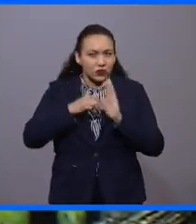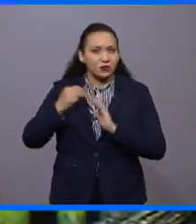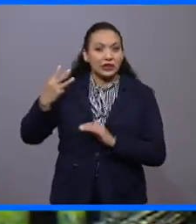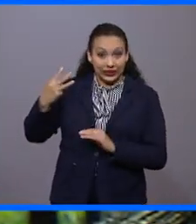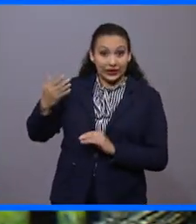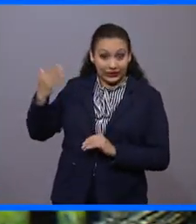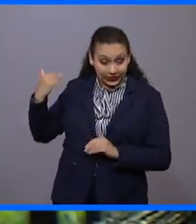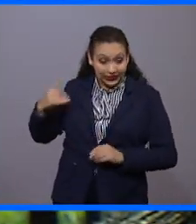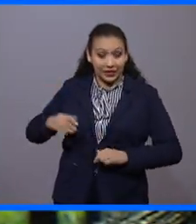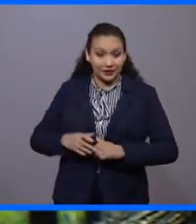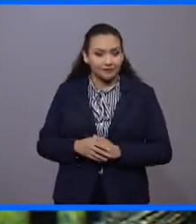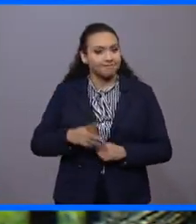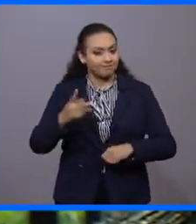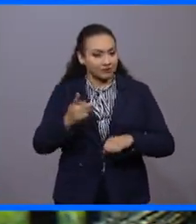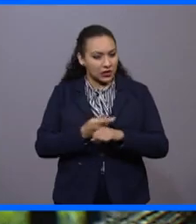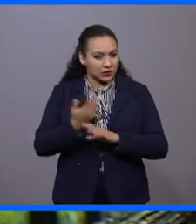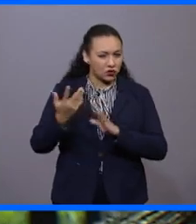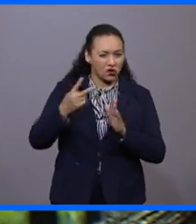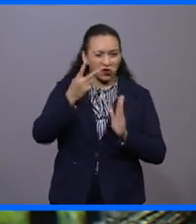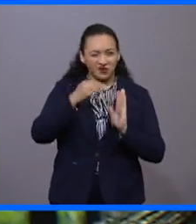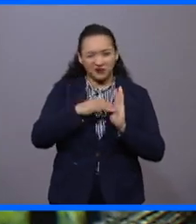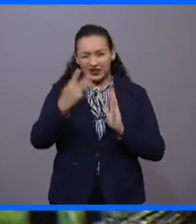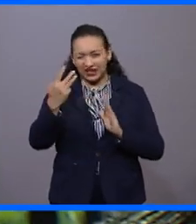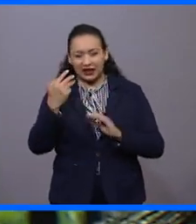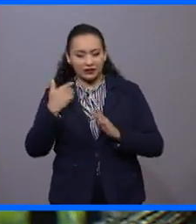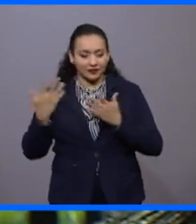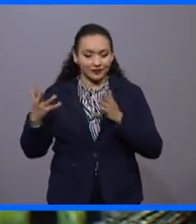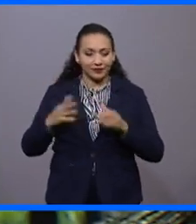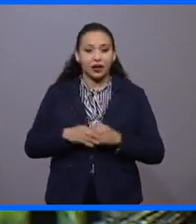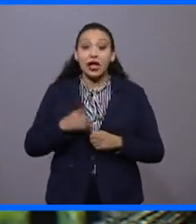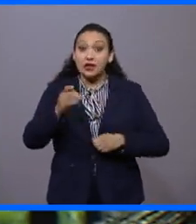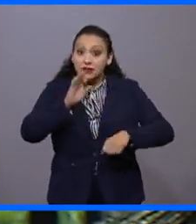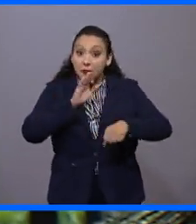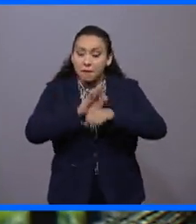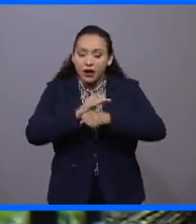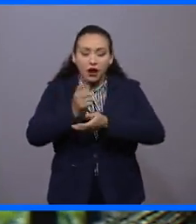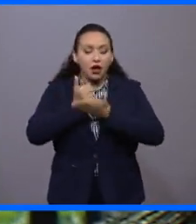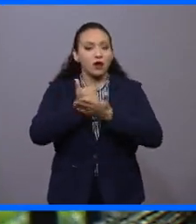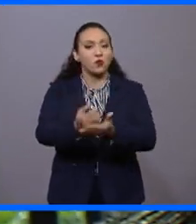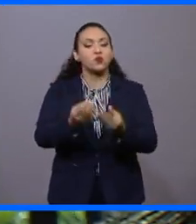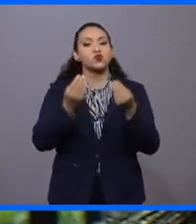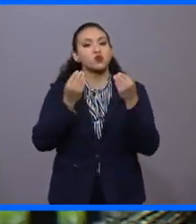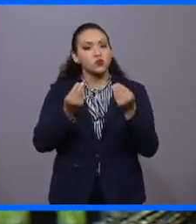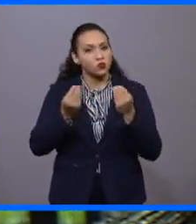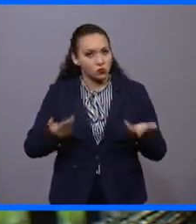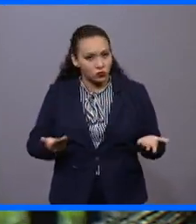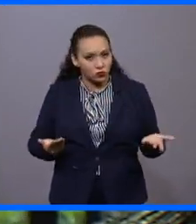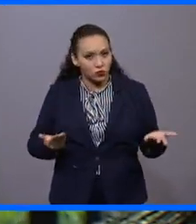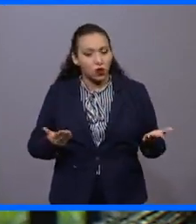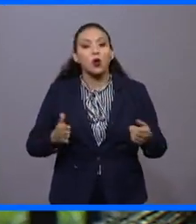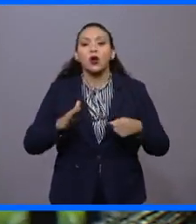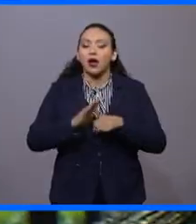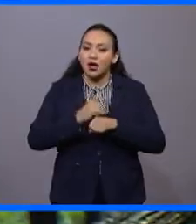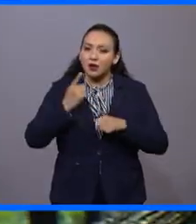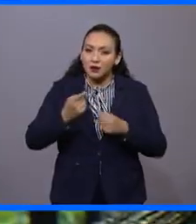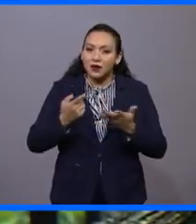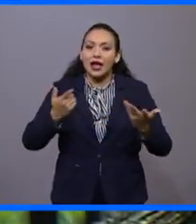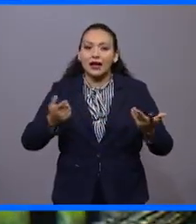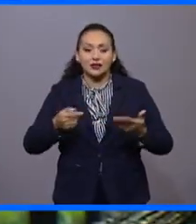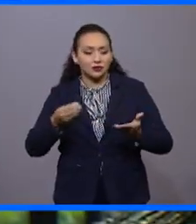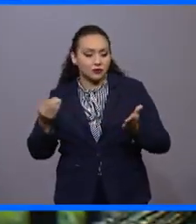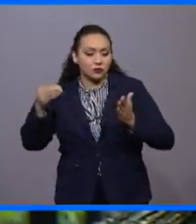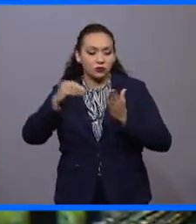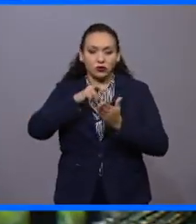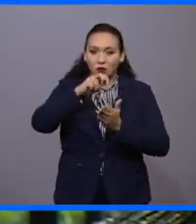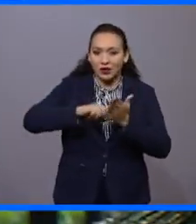que o 2002 por ahí, y ese amparo entonces de alguna forma viene a adelantarse a lo que eventualmente sería la reforma de derechos